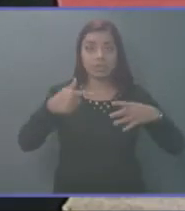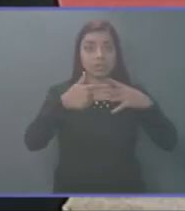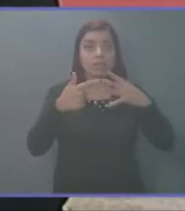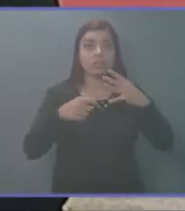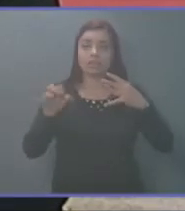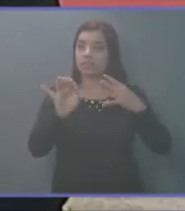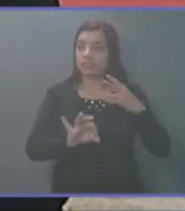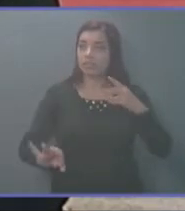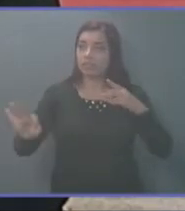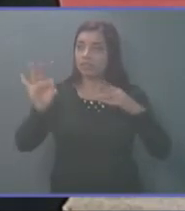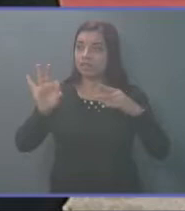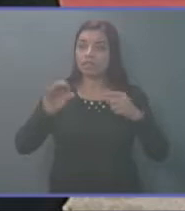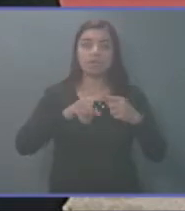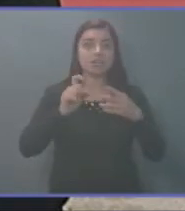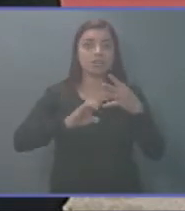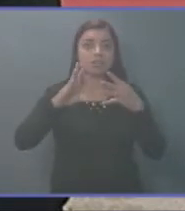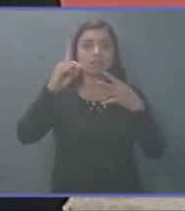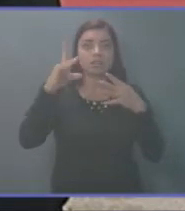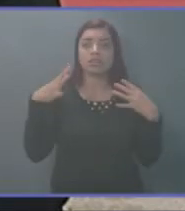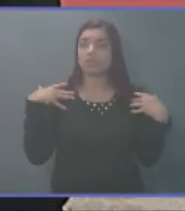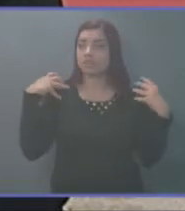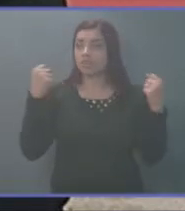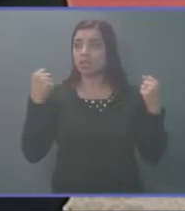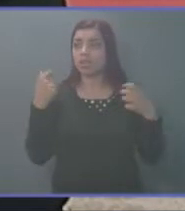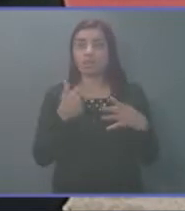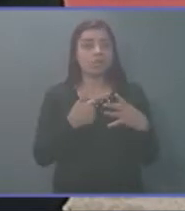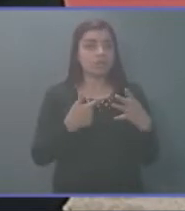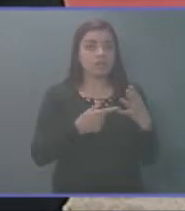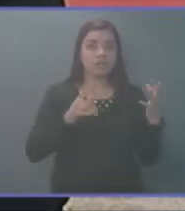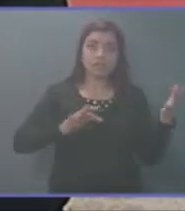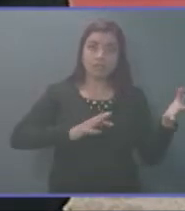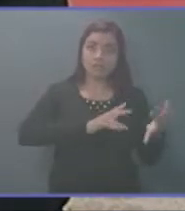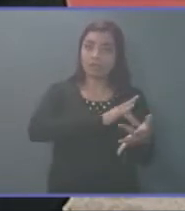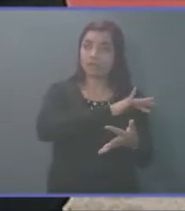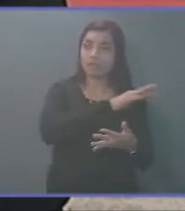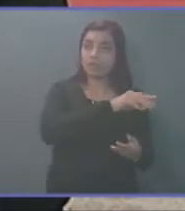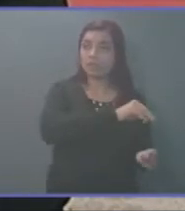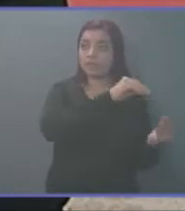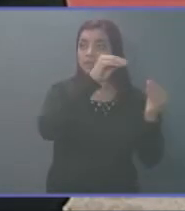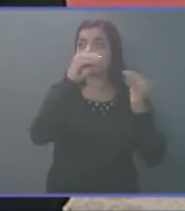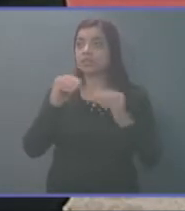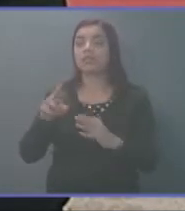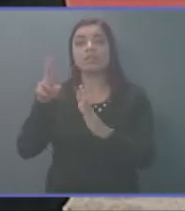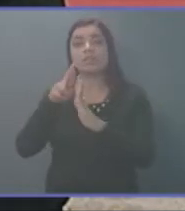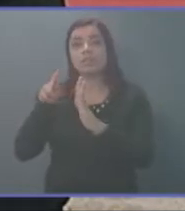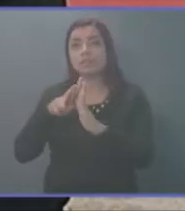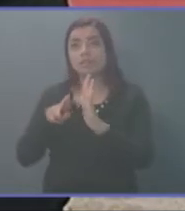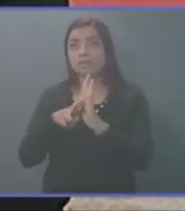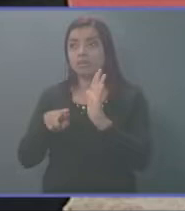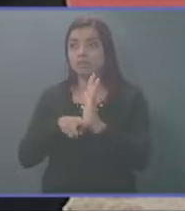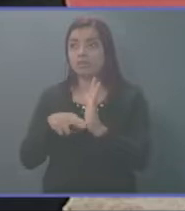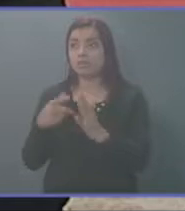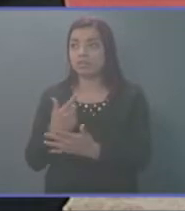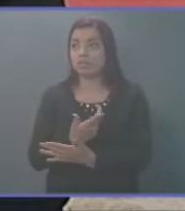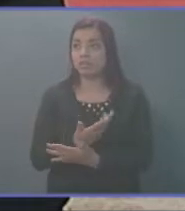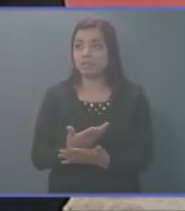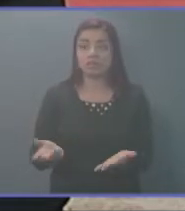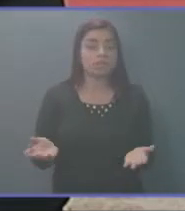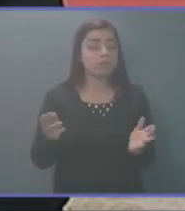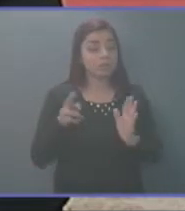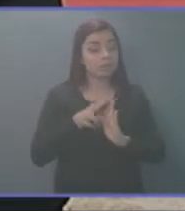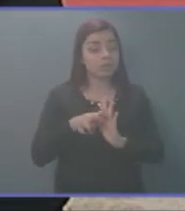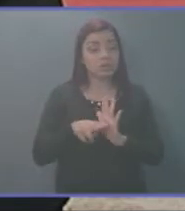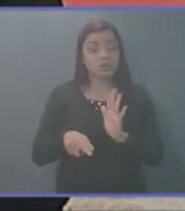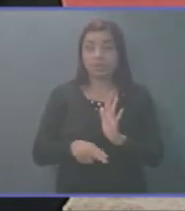calidad, el Código de Salud y la Ley de Medio Ambiente, y eso permite los parámetros para poder hacer cualquier clase de